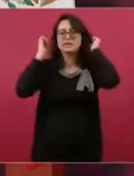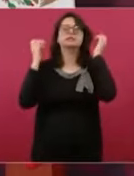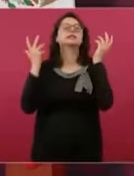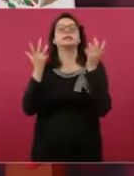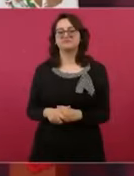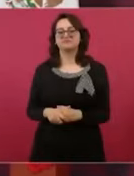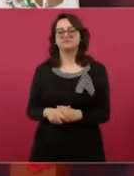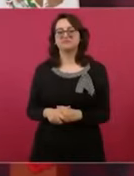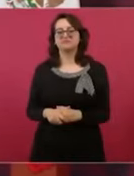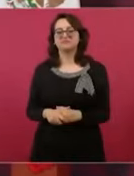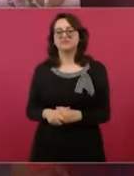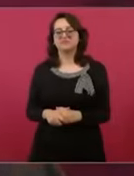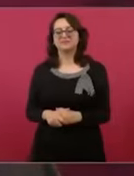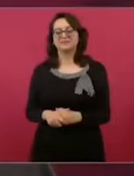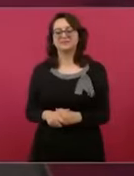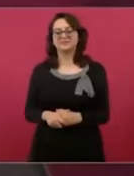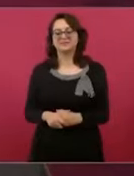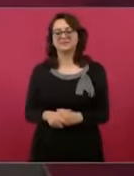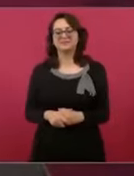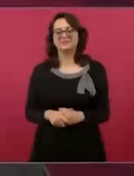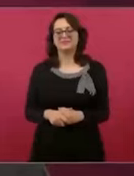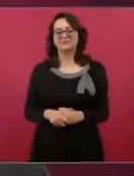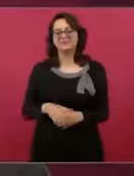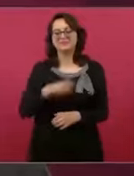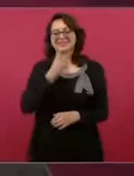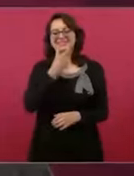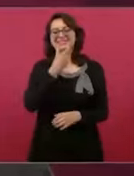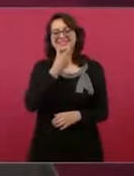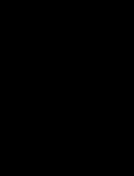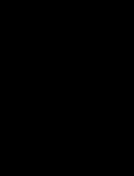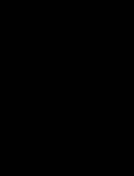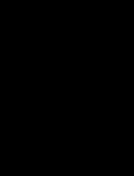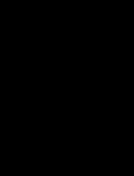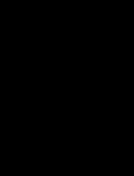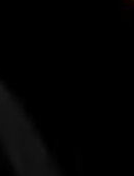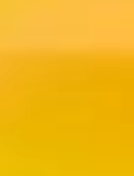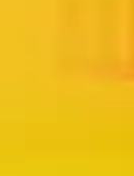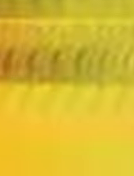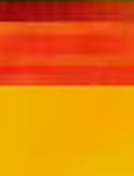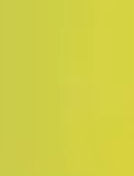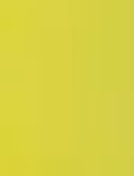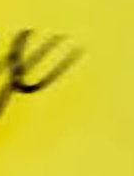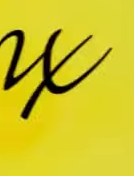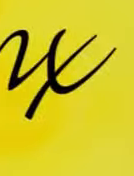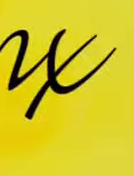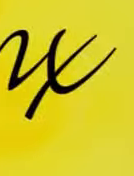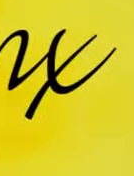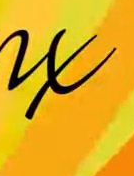reírse y estarse riendo siempre.